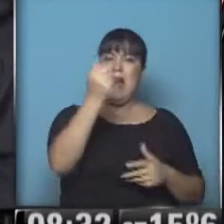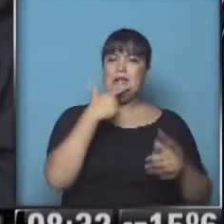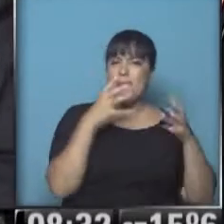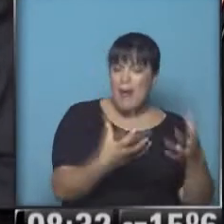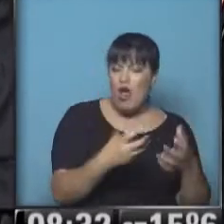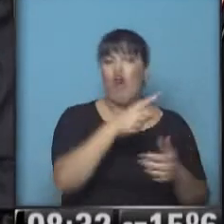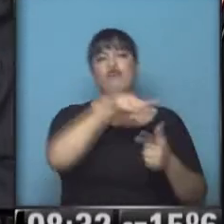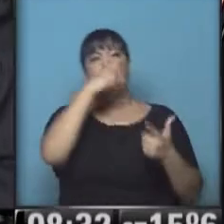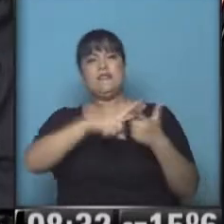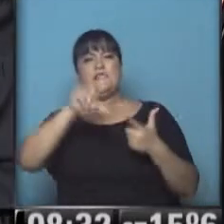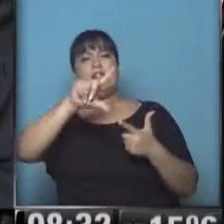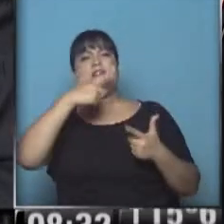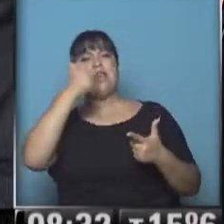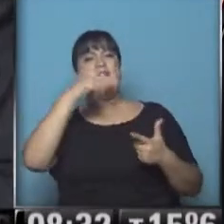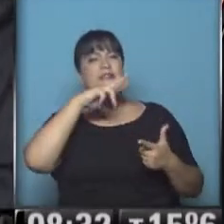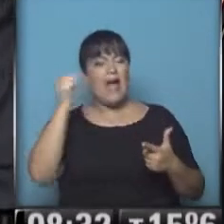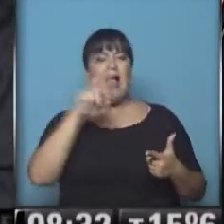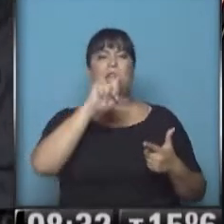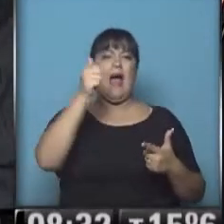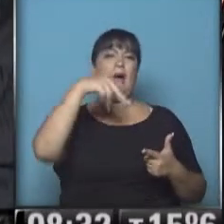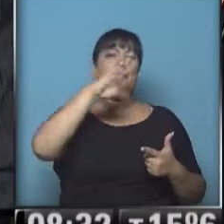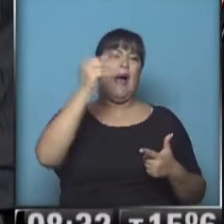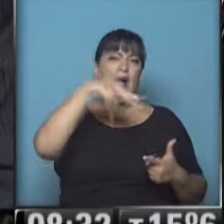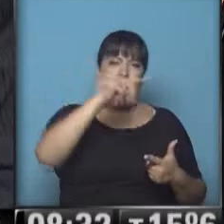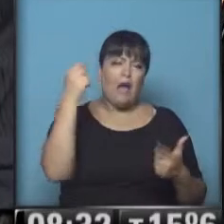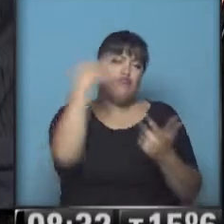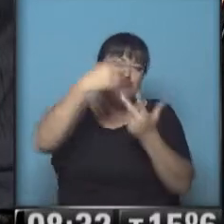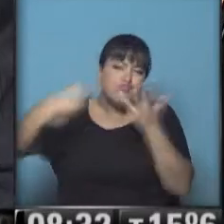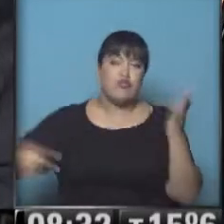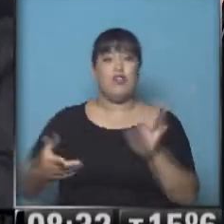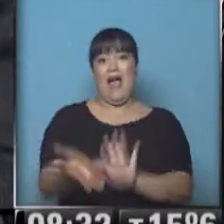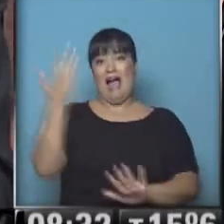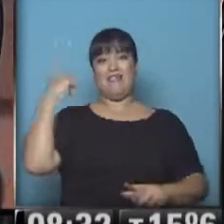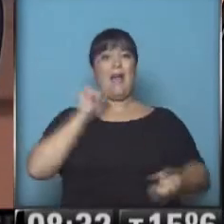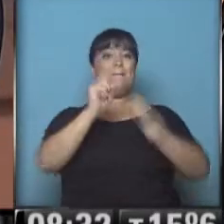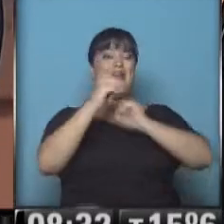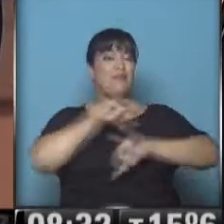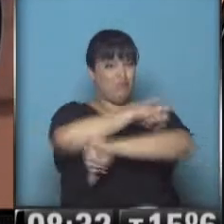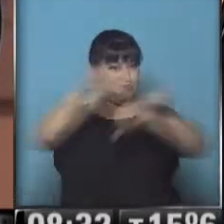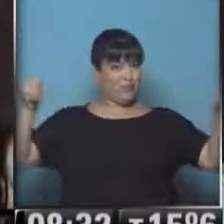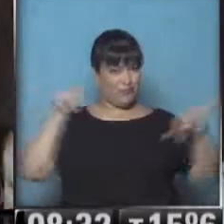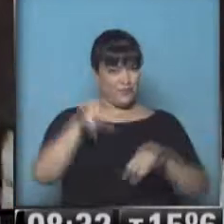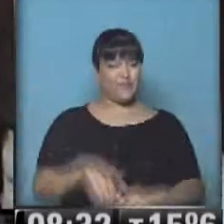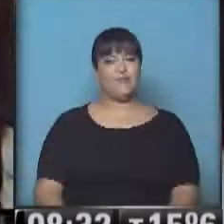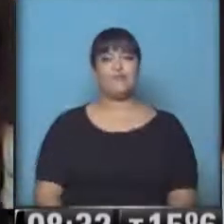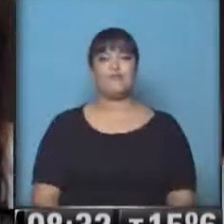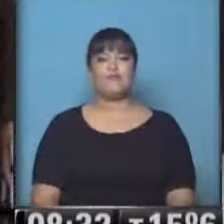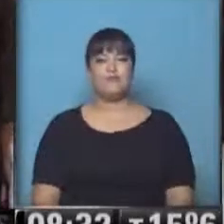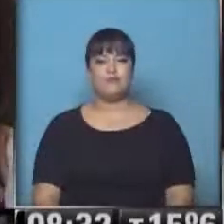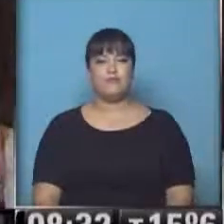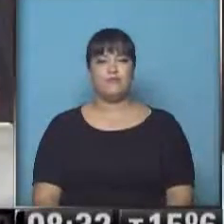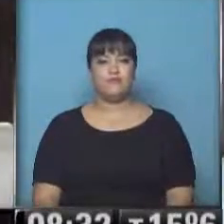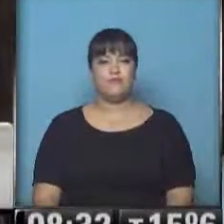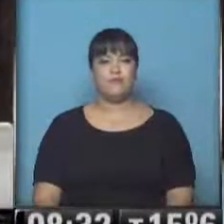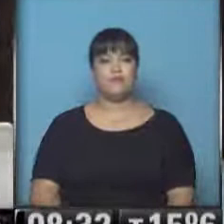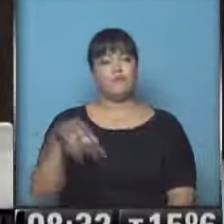Catupecu, Salta la Banca, Masacre, Carajo y muchas otras. Ayer se hizo la presentación de prensa y allá estuvieron nuestras cámaras. Este festival